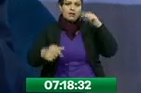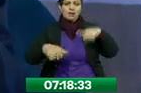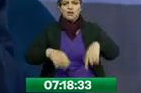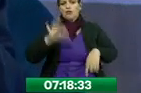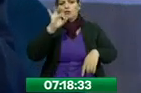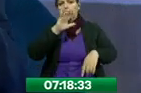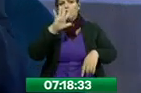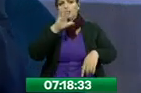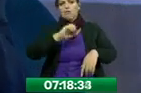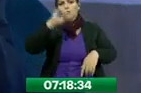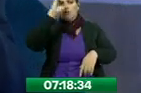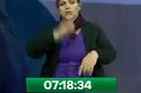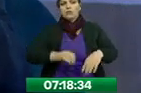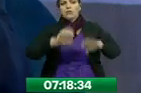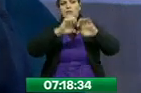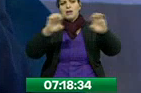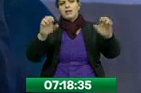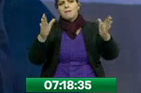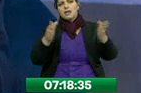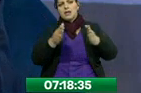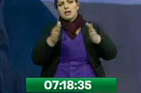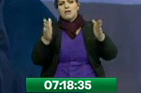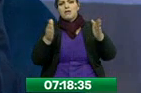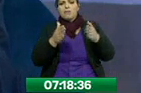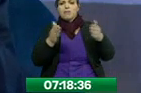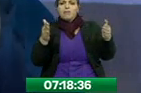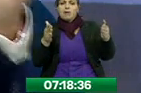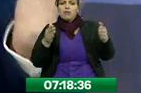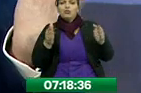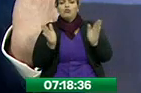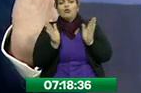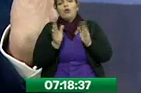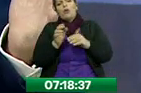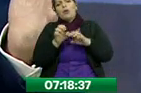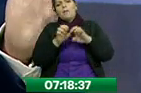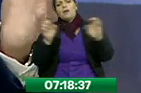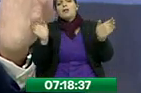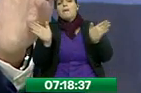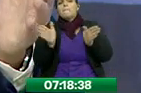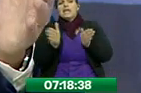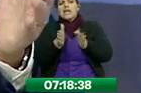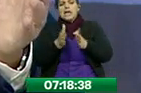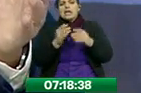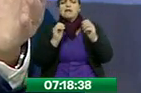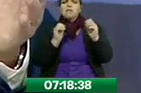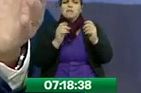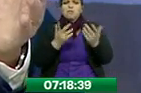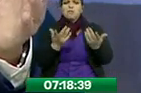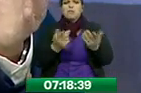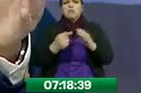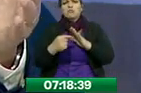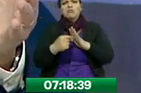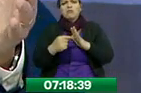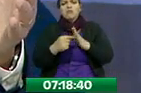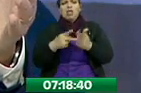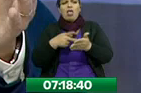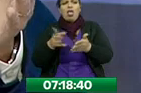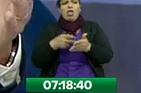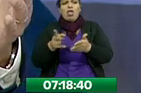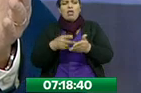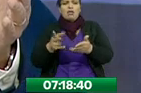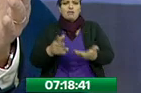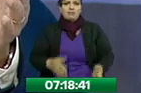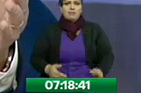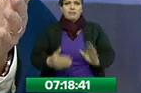son pequeñas, medianas y microempresas, que no sobreviven a los 2 años de haber sido fundadas por